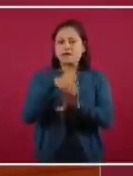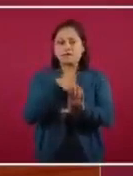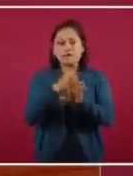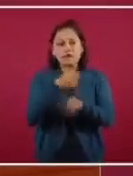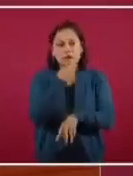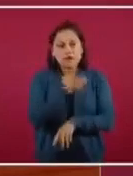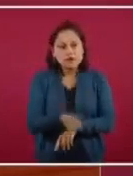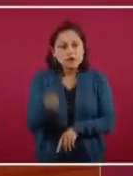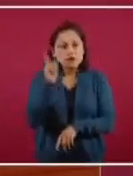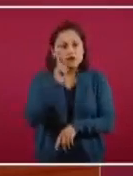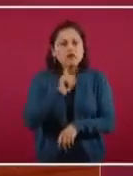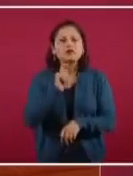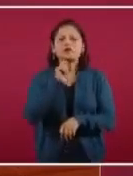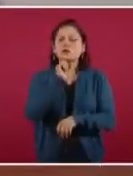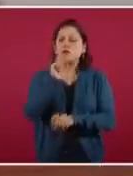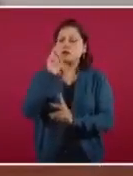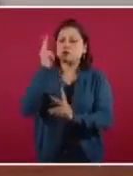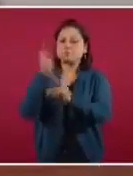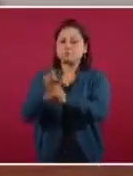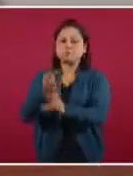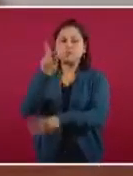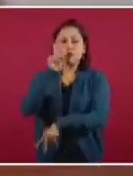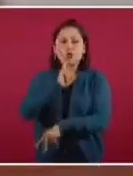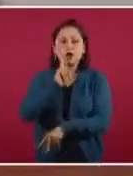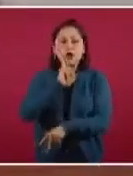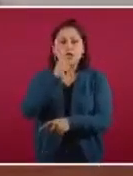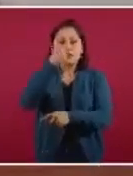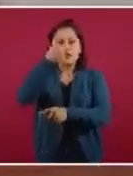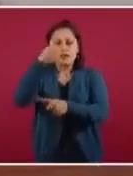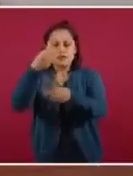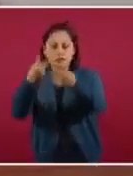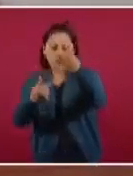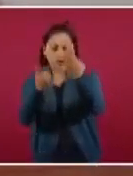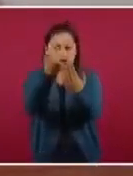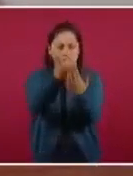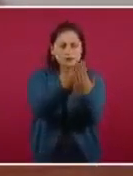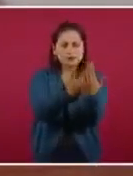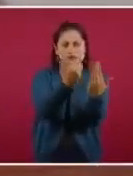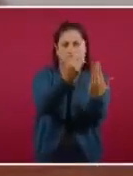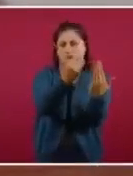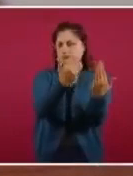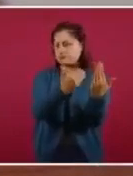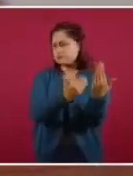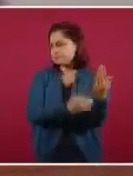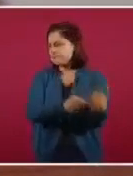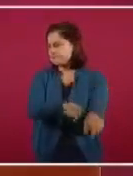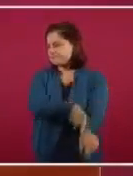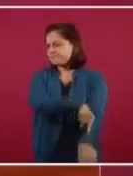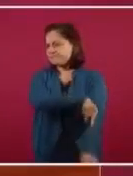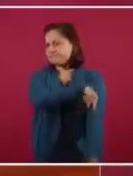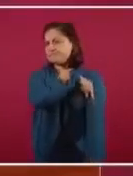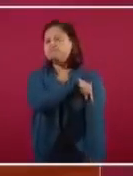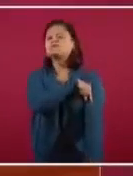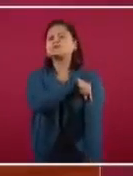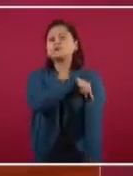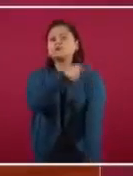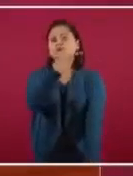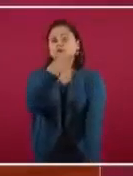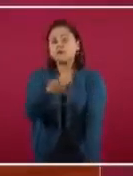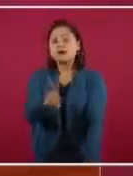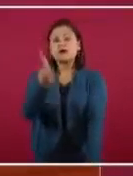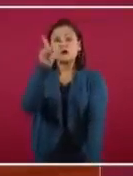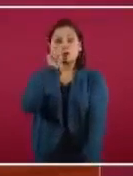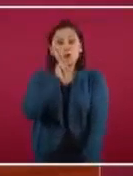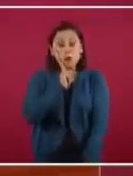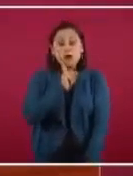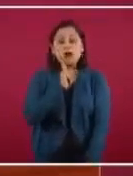feminicida y una larga lista que parece no acabar, pero que está en todos los ámbitos de la vida de las mujeres,